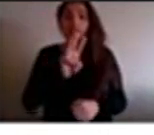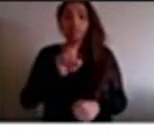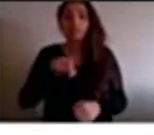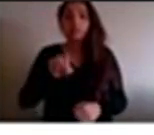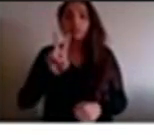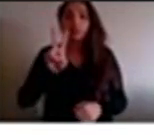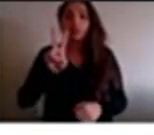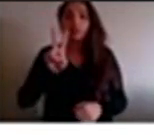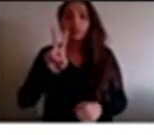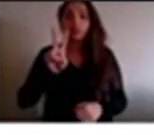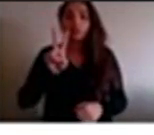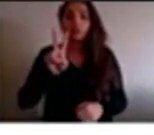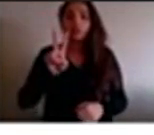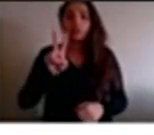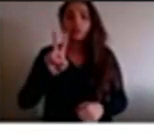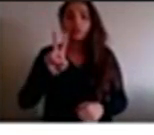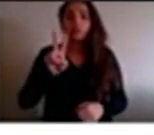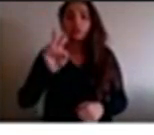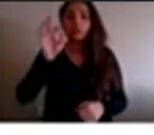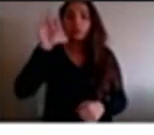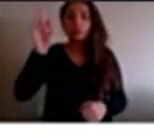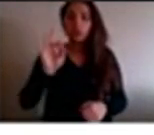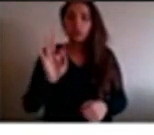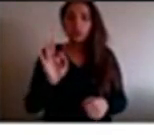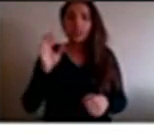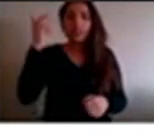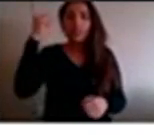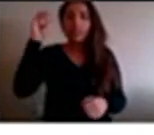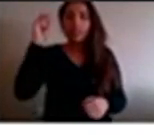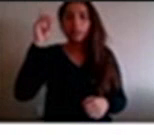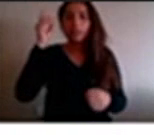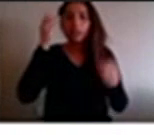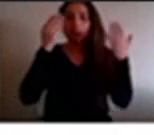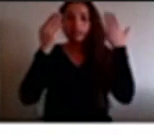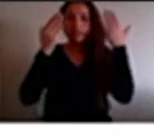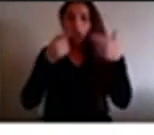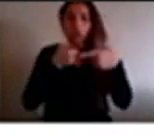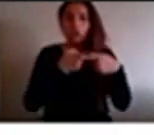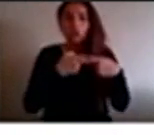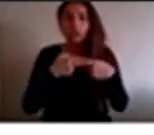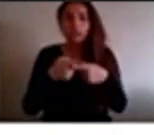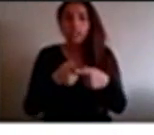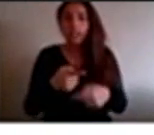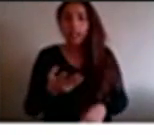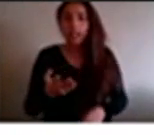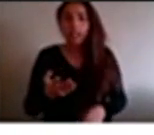discapacidad psicosocial que están vinculadas. De los 7 tipos de discapacidad, la única que